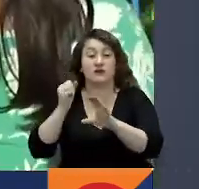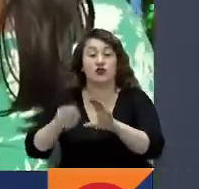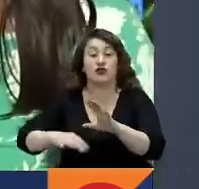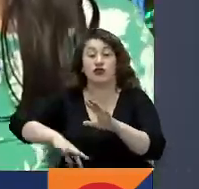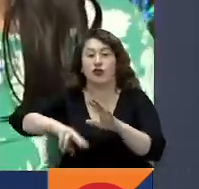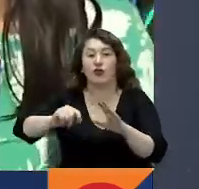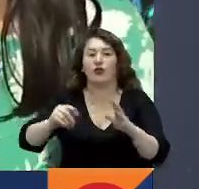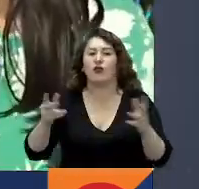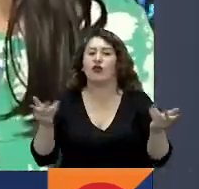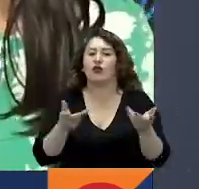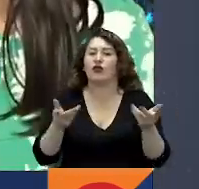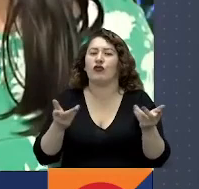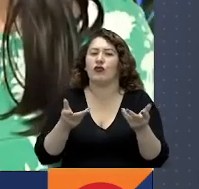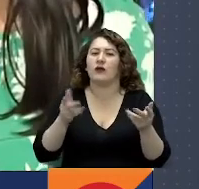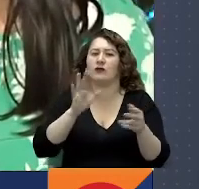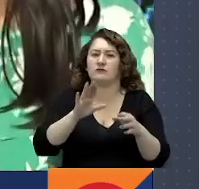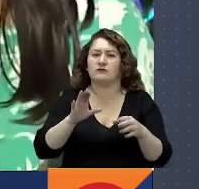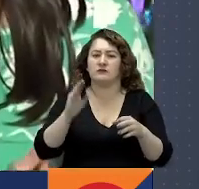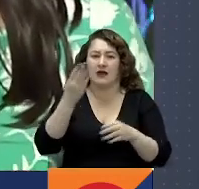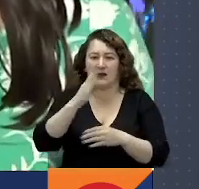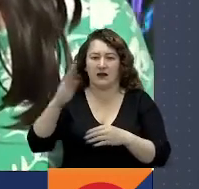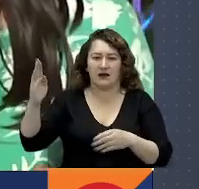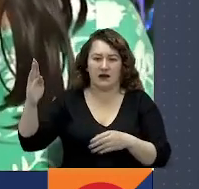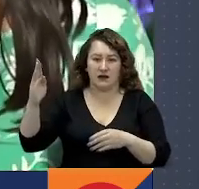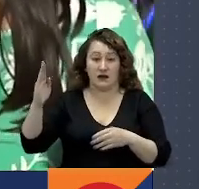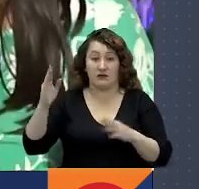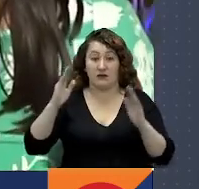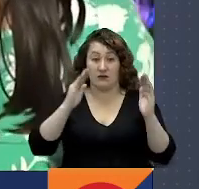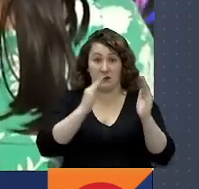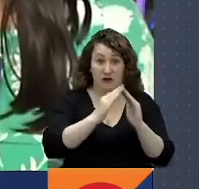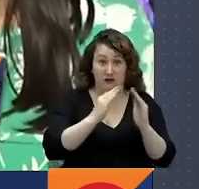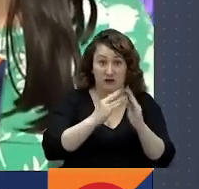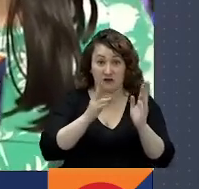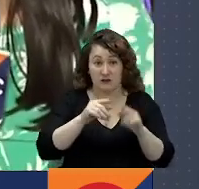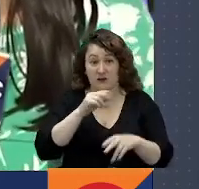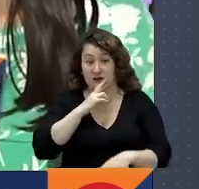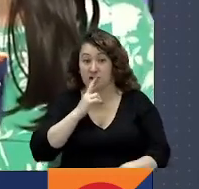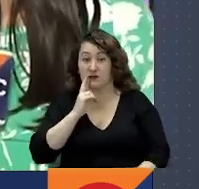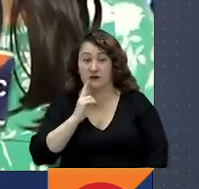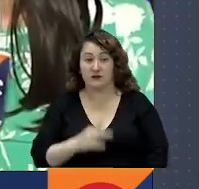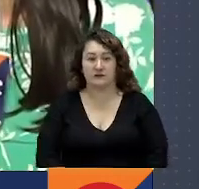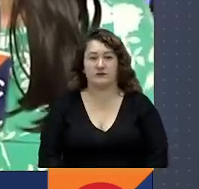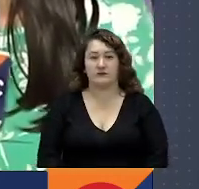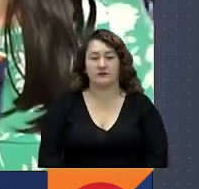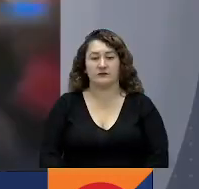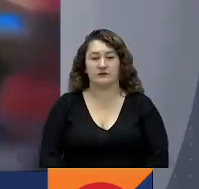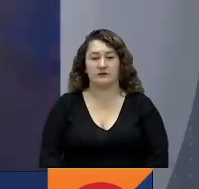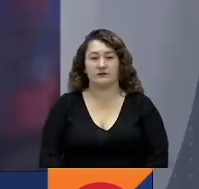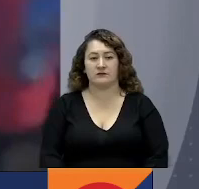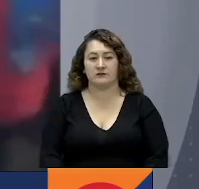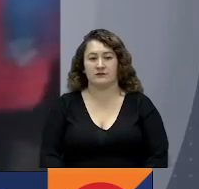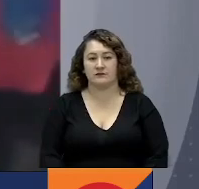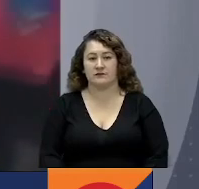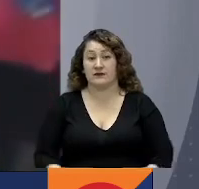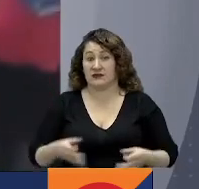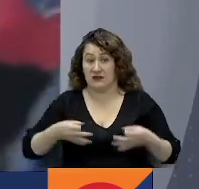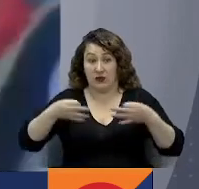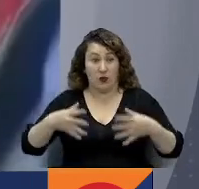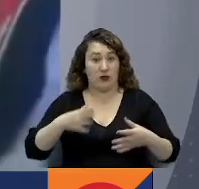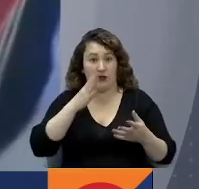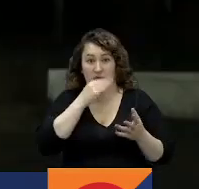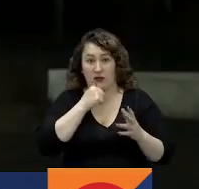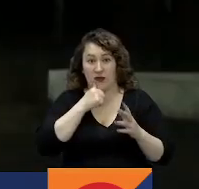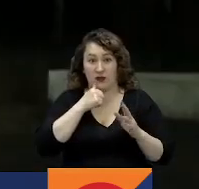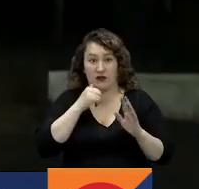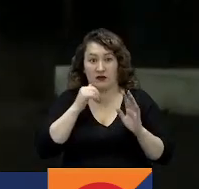Barranquilla y su área metropolitana han tenido como escenarios viviendas y restaurantes. La inseguridad en Barranquilla no